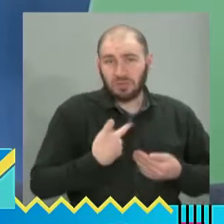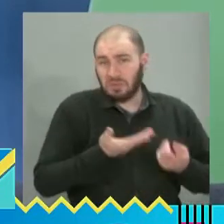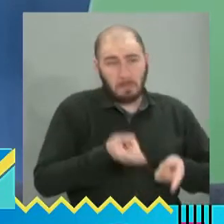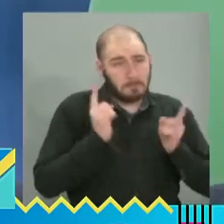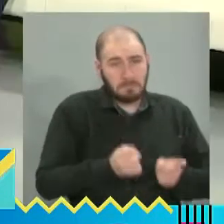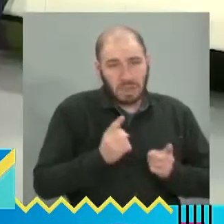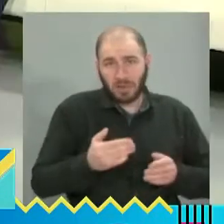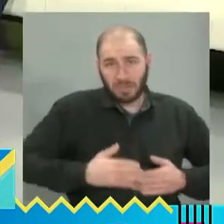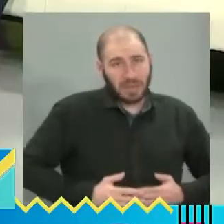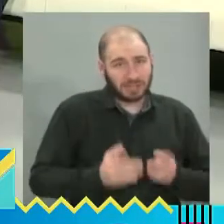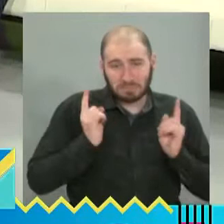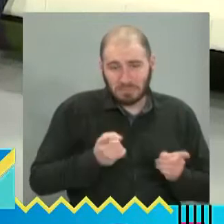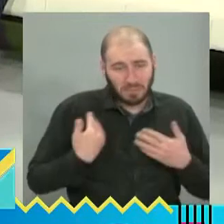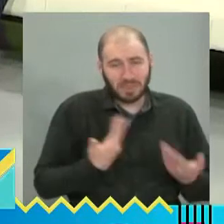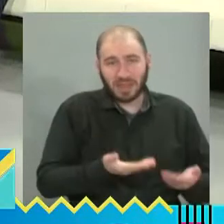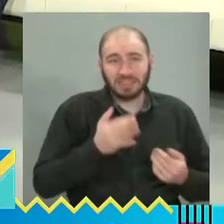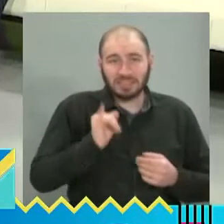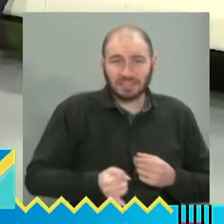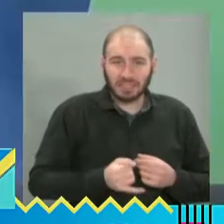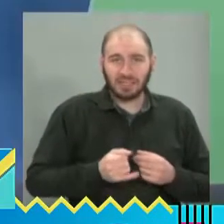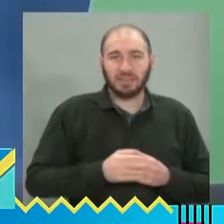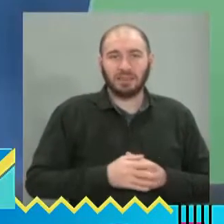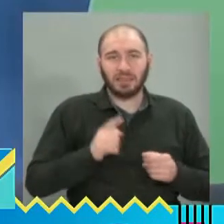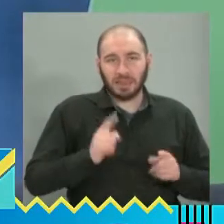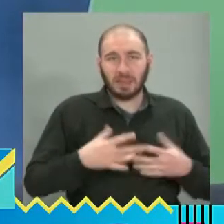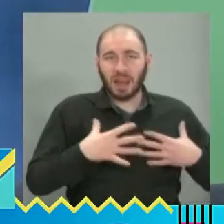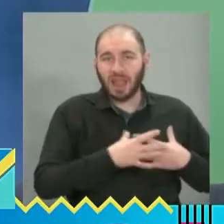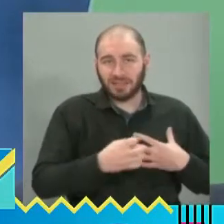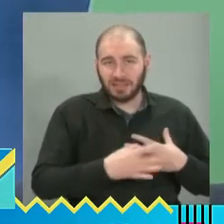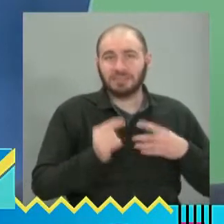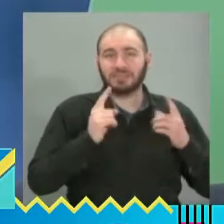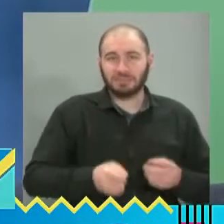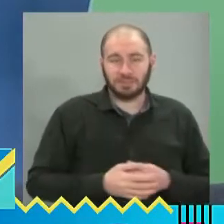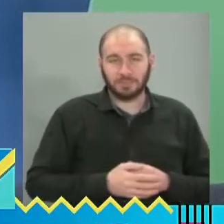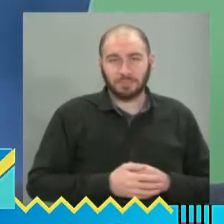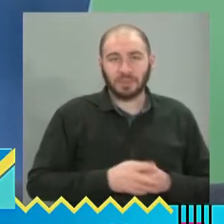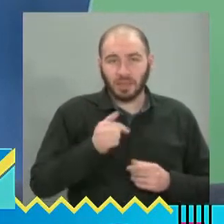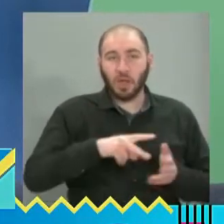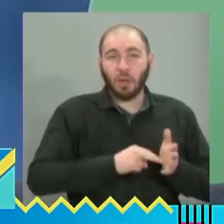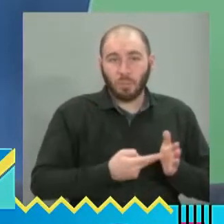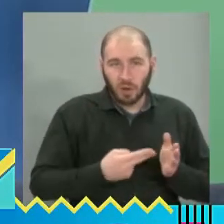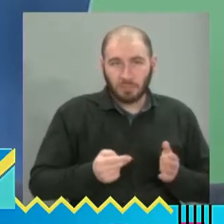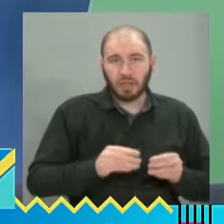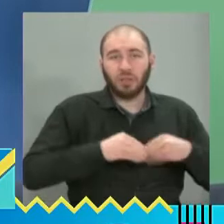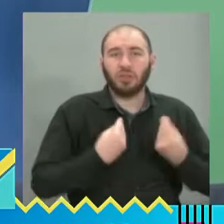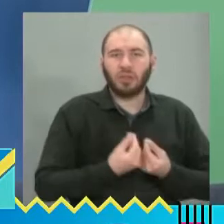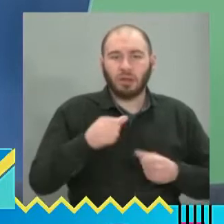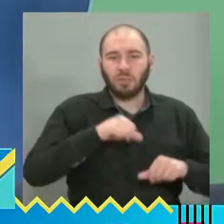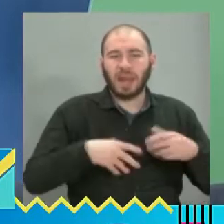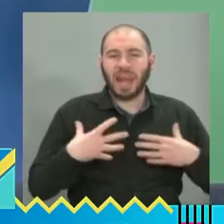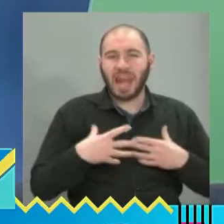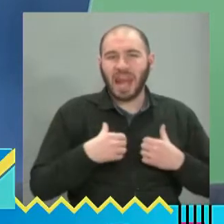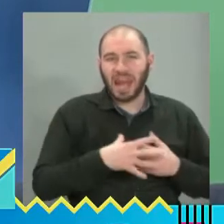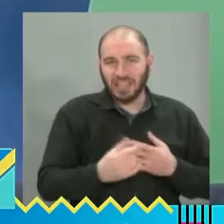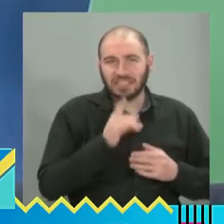haciendo durante el embarazo, lo estamos haciendo también durante la lactancia, que esto también afecta la cantidad de producción de leche